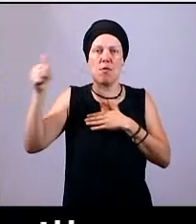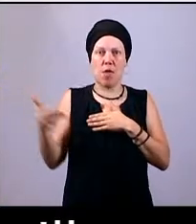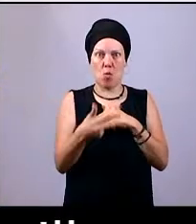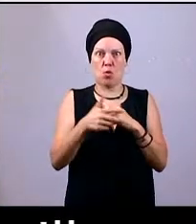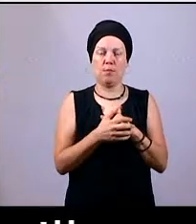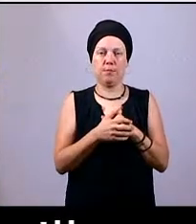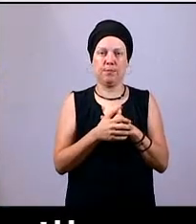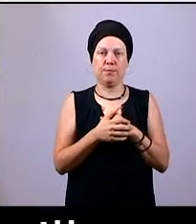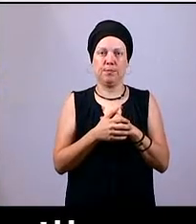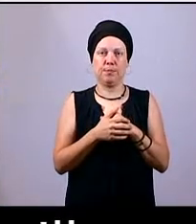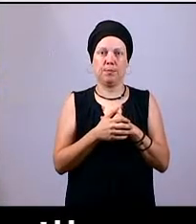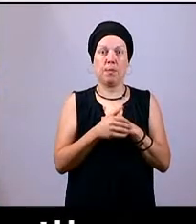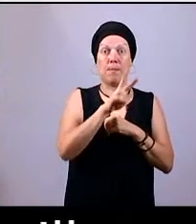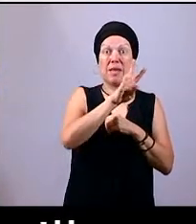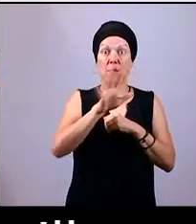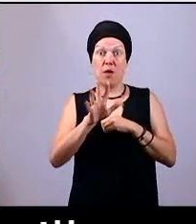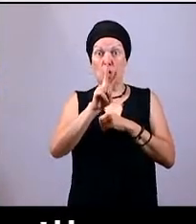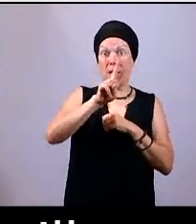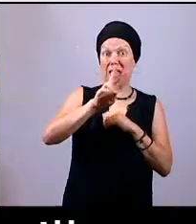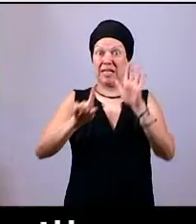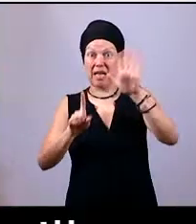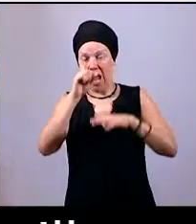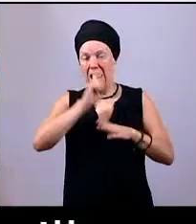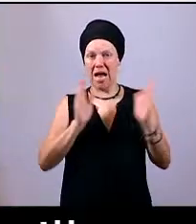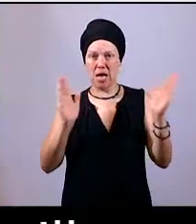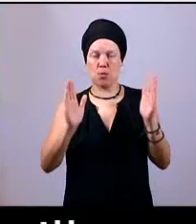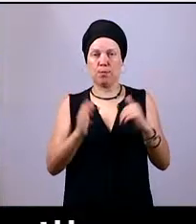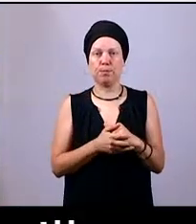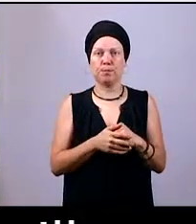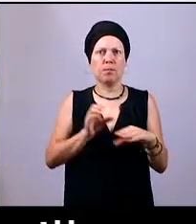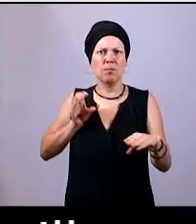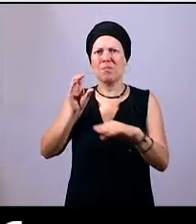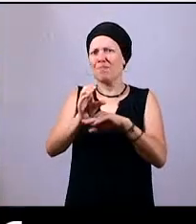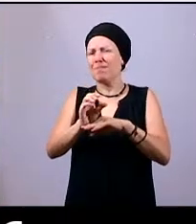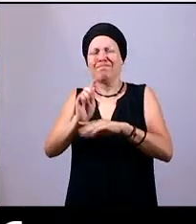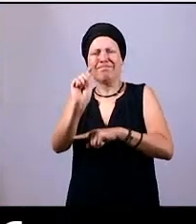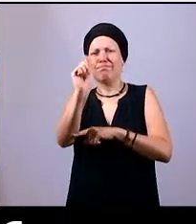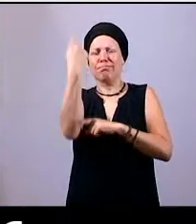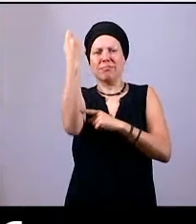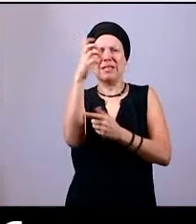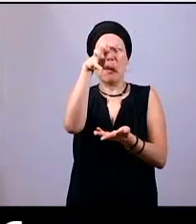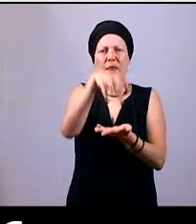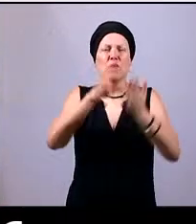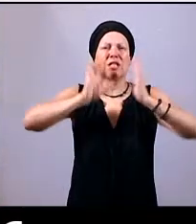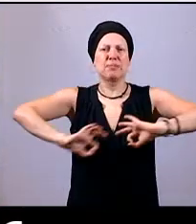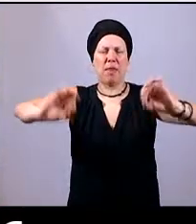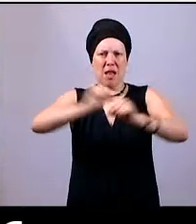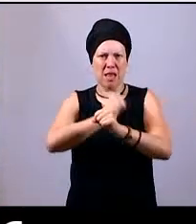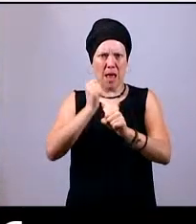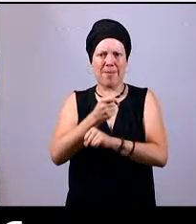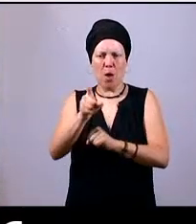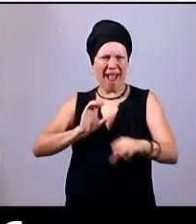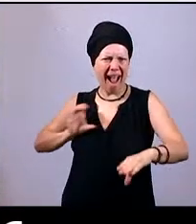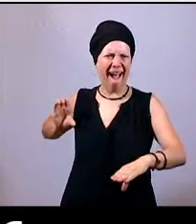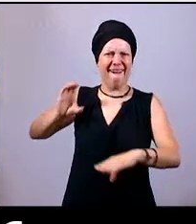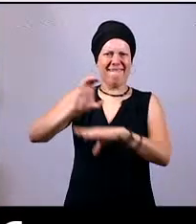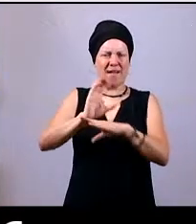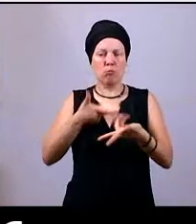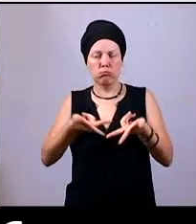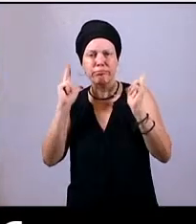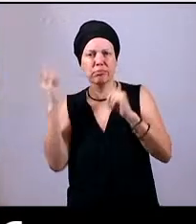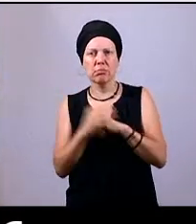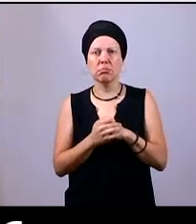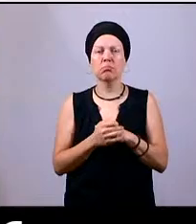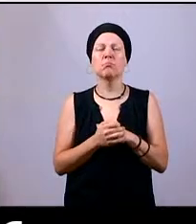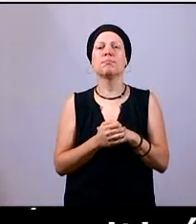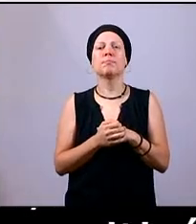años 25 y 26, una inversión histórica en los centros especiales de empleo que permitirá ampliar el